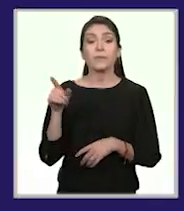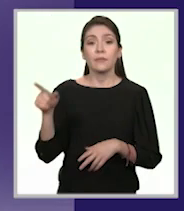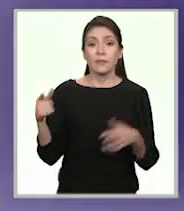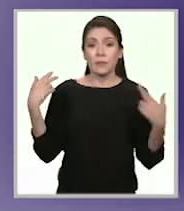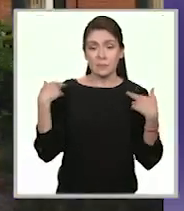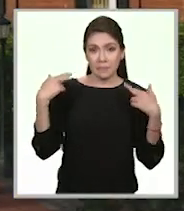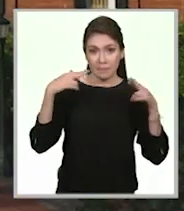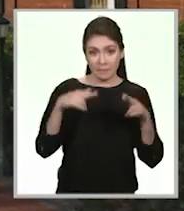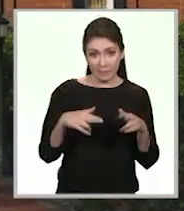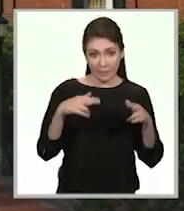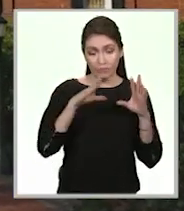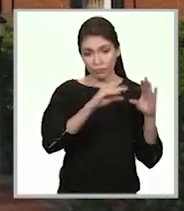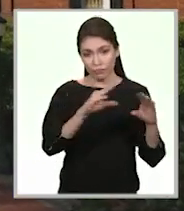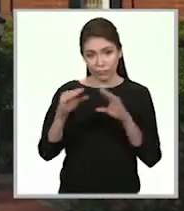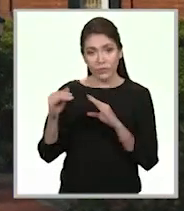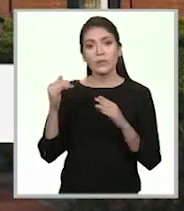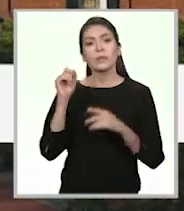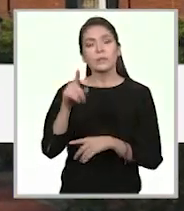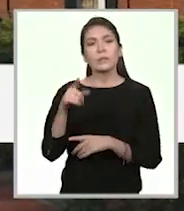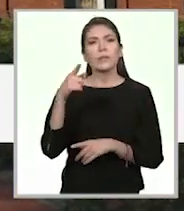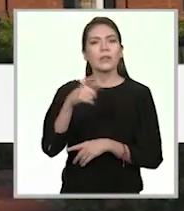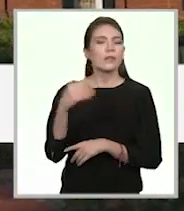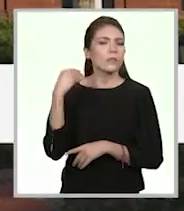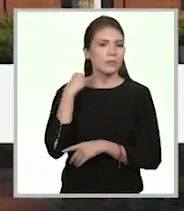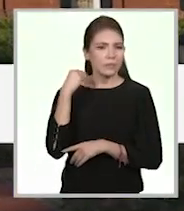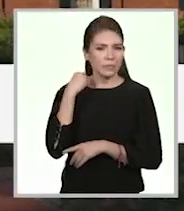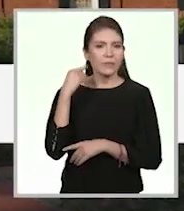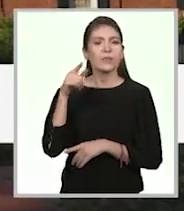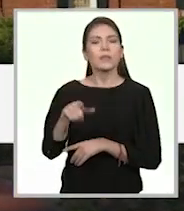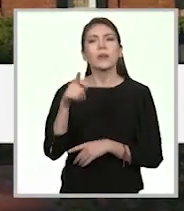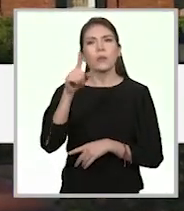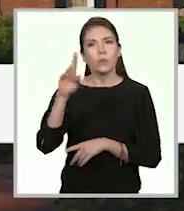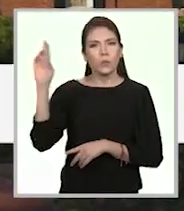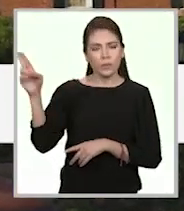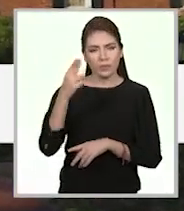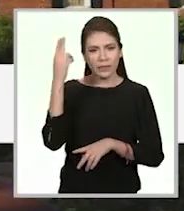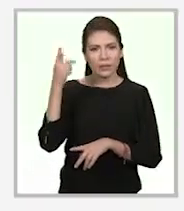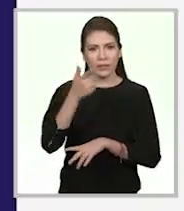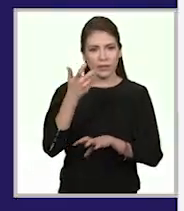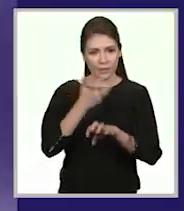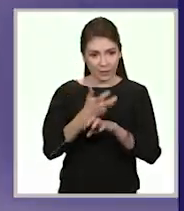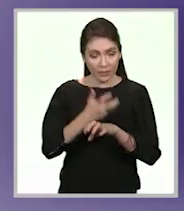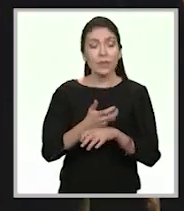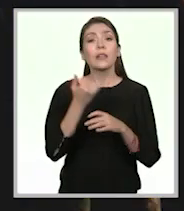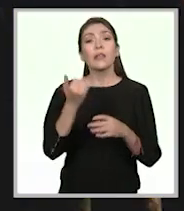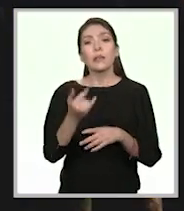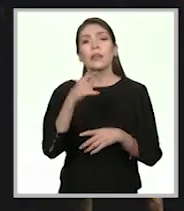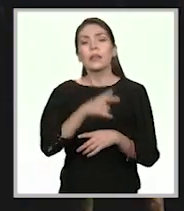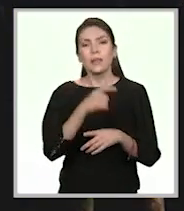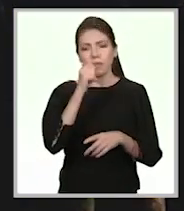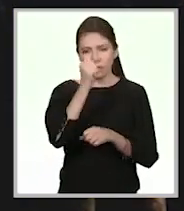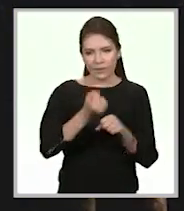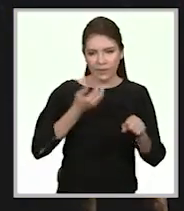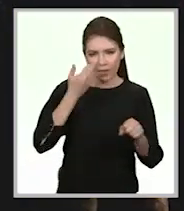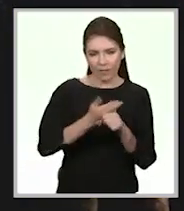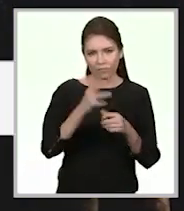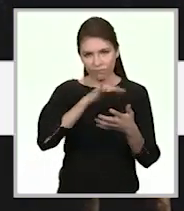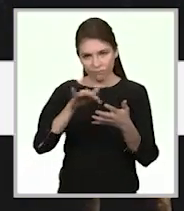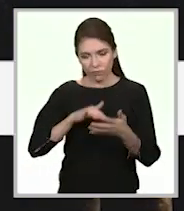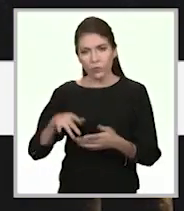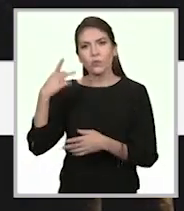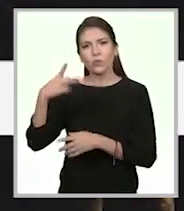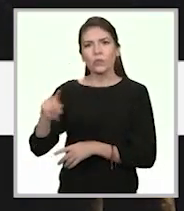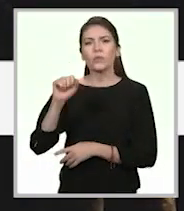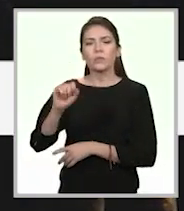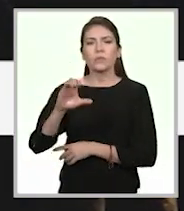Es maestra y doctora en Derecho por la Universidad de Virginia en Estados Unidos. Fue secretaria de Estudio y Cuenta en la